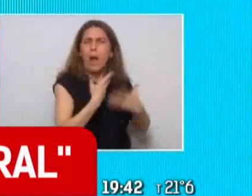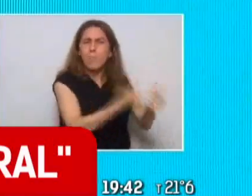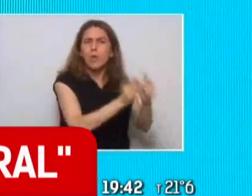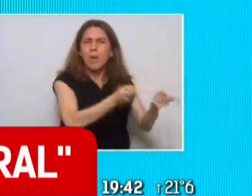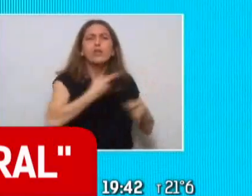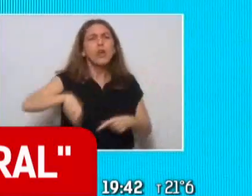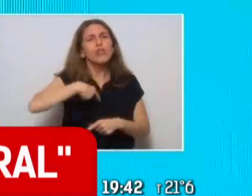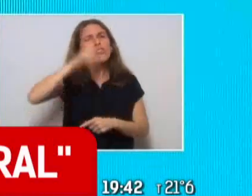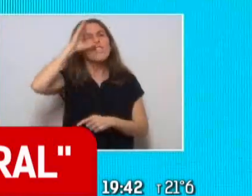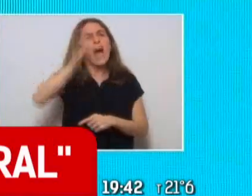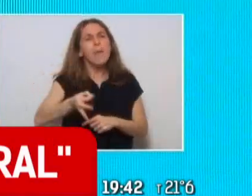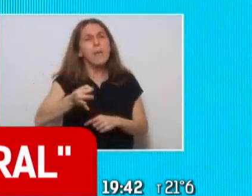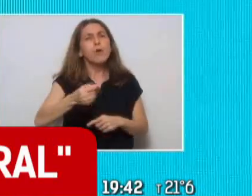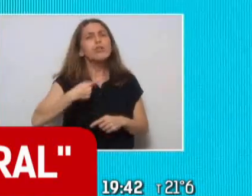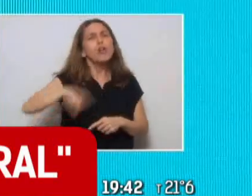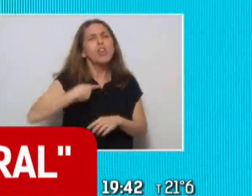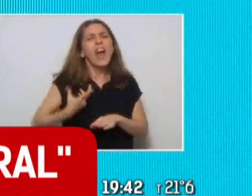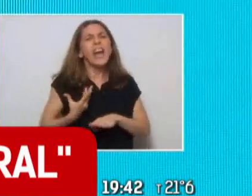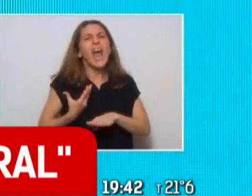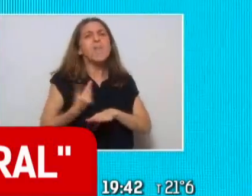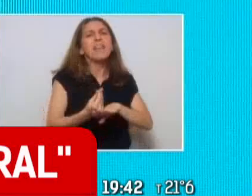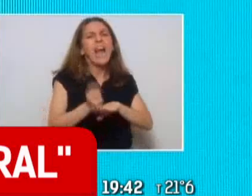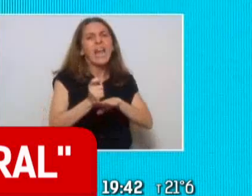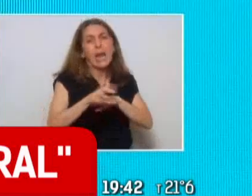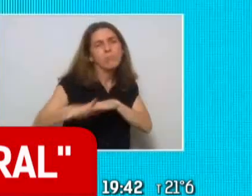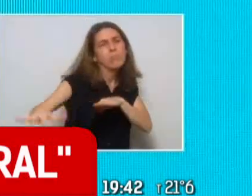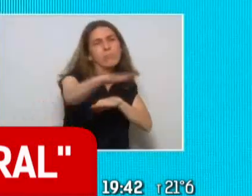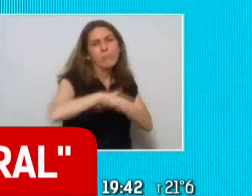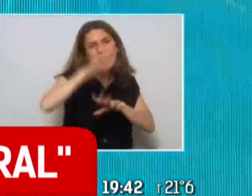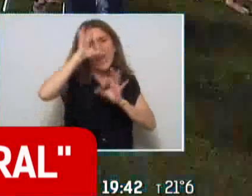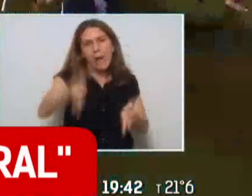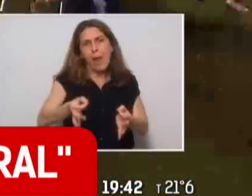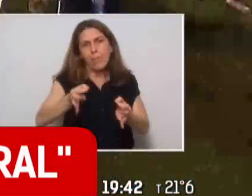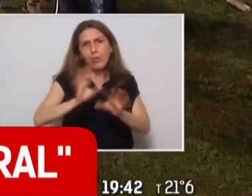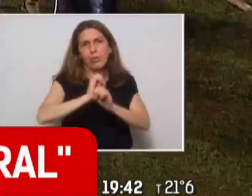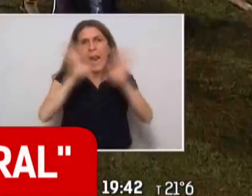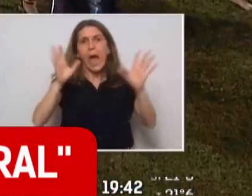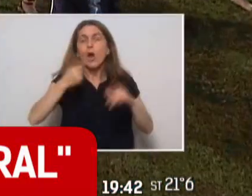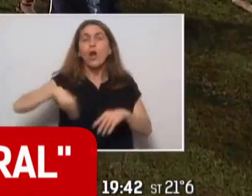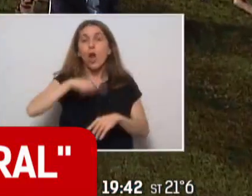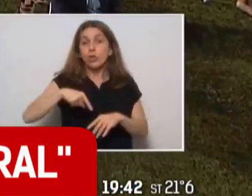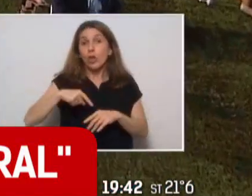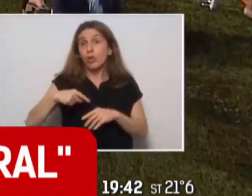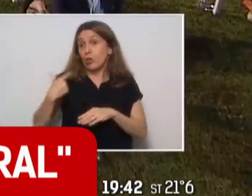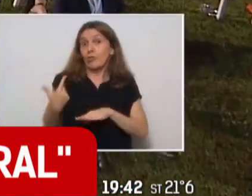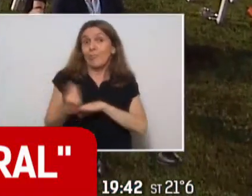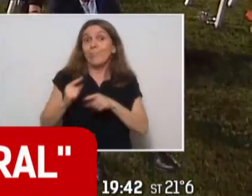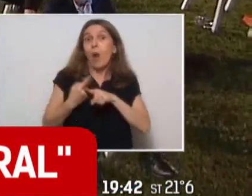quienes representamos. Lo tenemos muy claro. Nosotros llegamos al mundo de la política